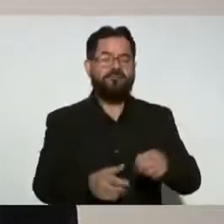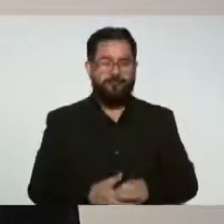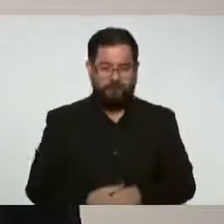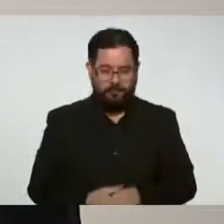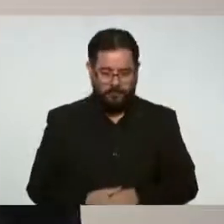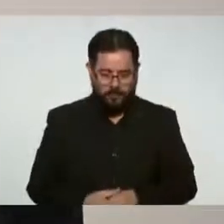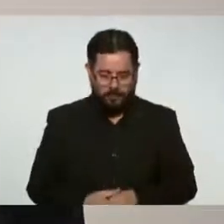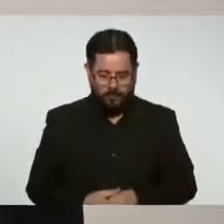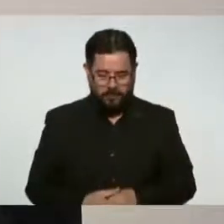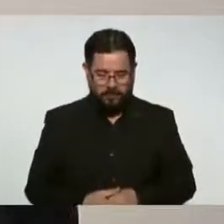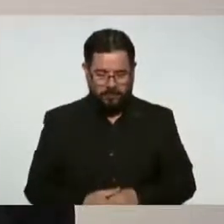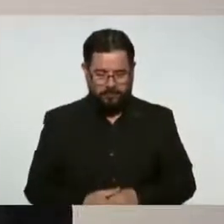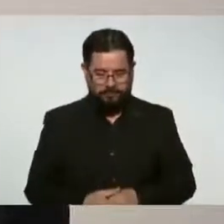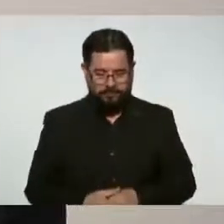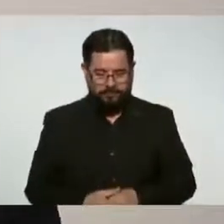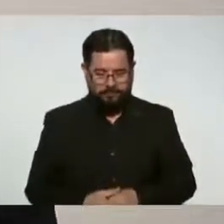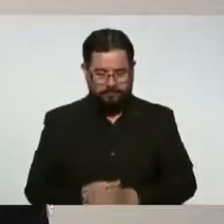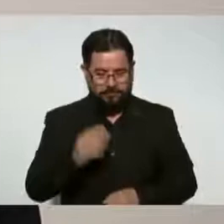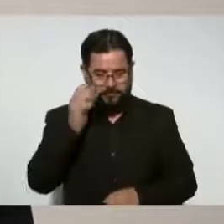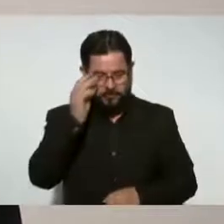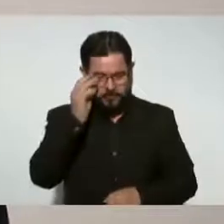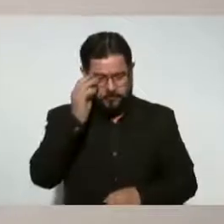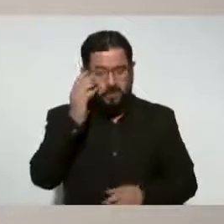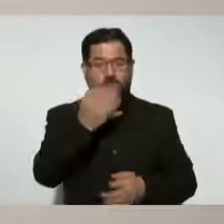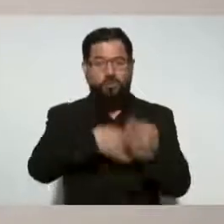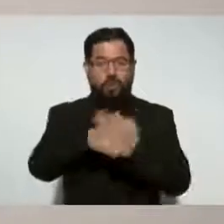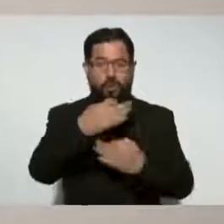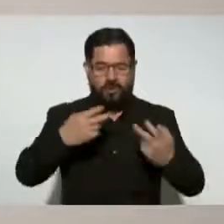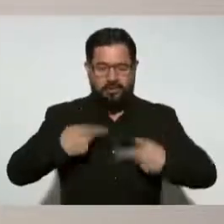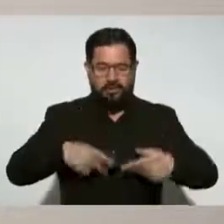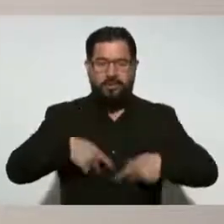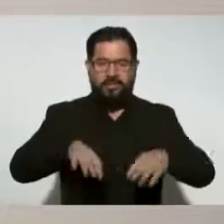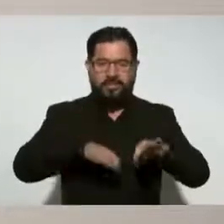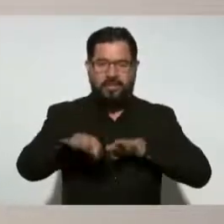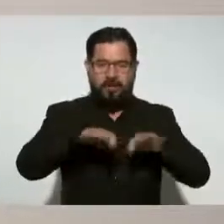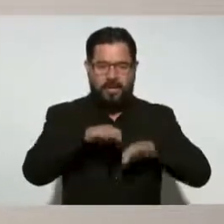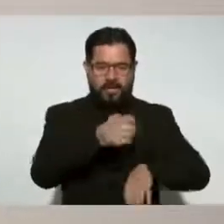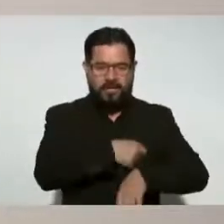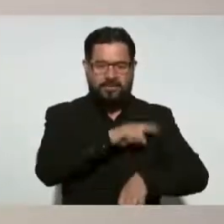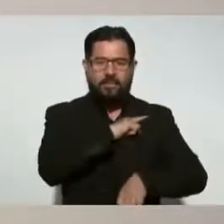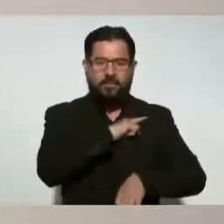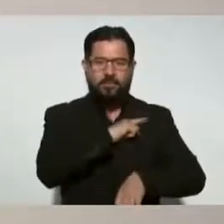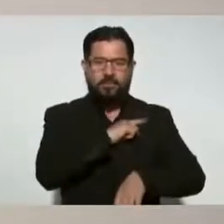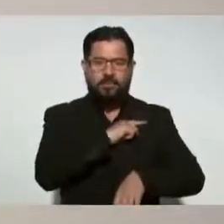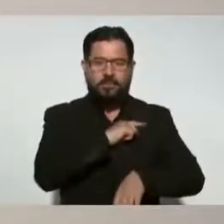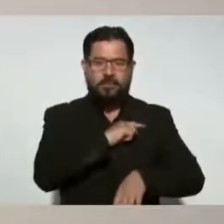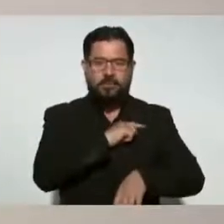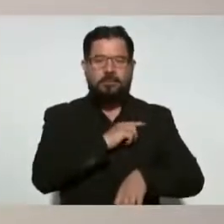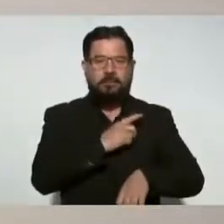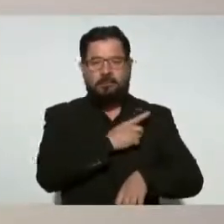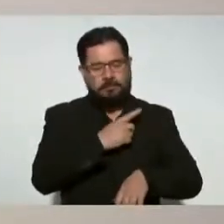la regularización de todos los trabajadores del sector salud. Hay,